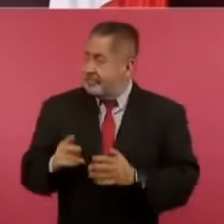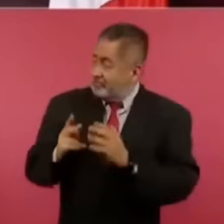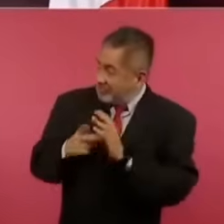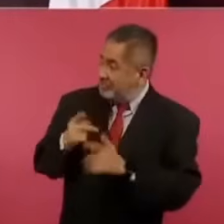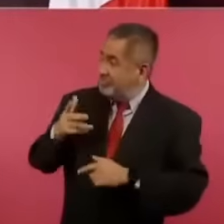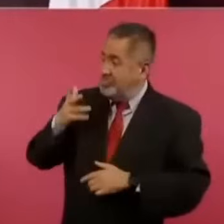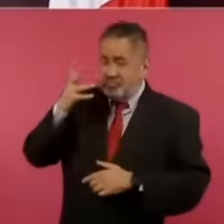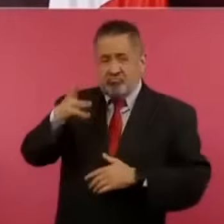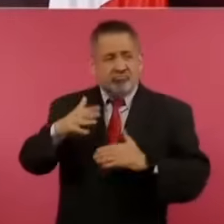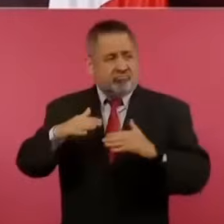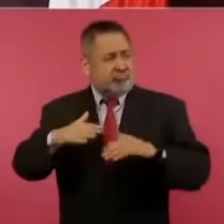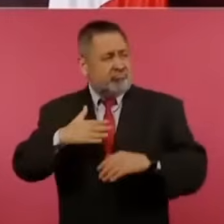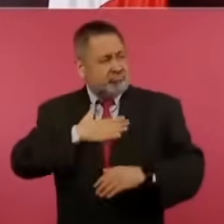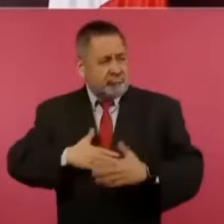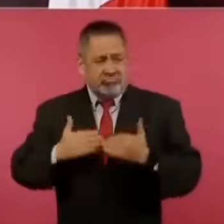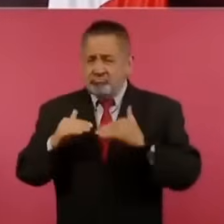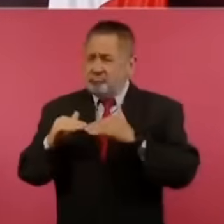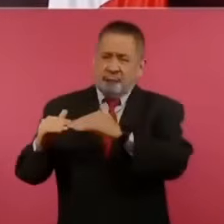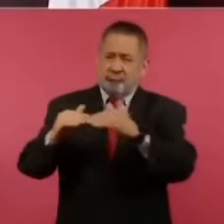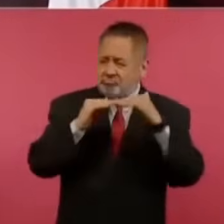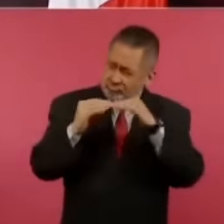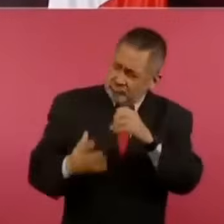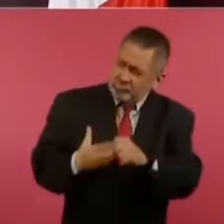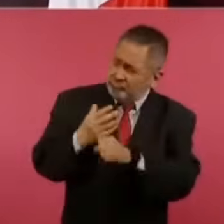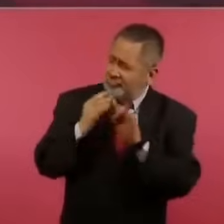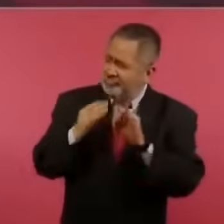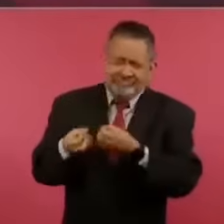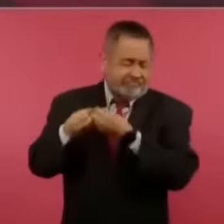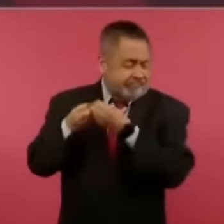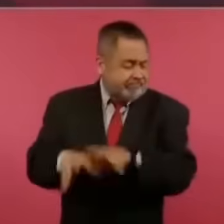restablecerla o rehabilitarla